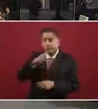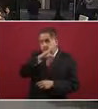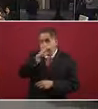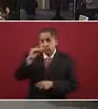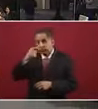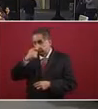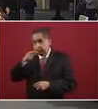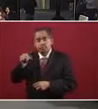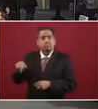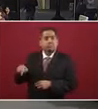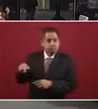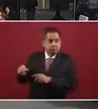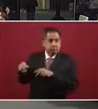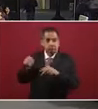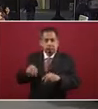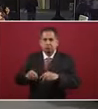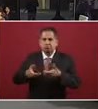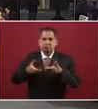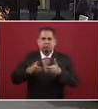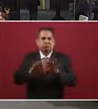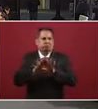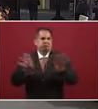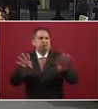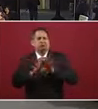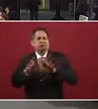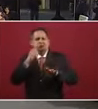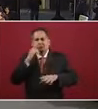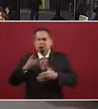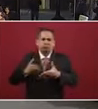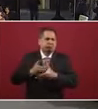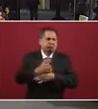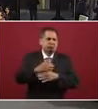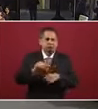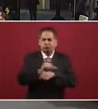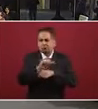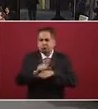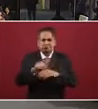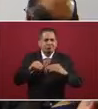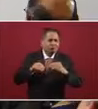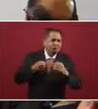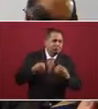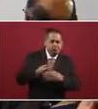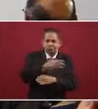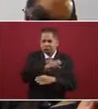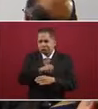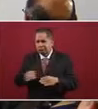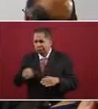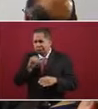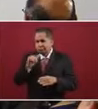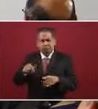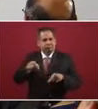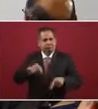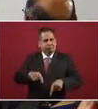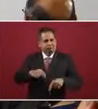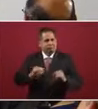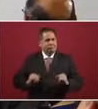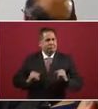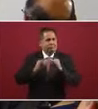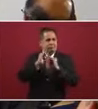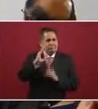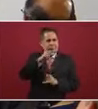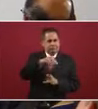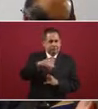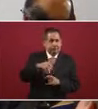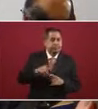África. Se pusieron en medio de las calles. No querían dejar pasar ni salir ni entrar al Instituto de Migración.